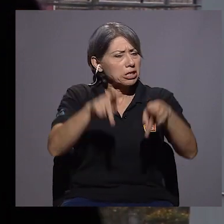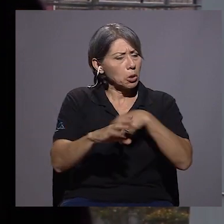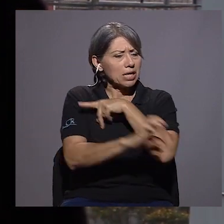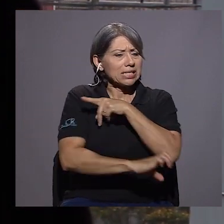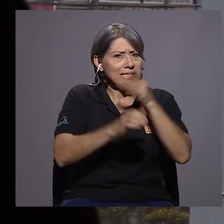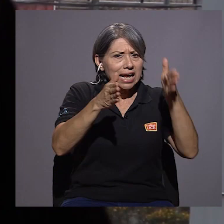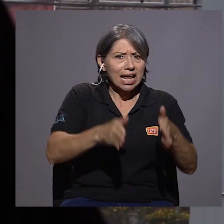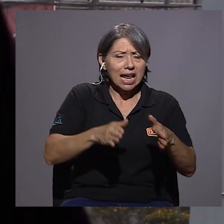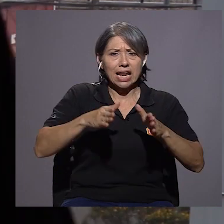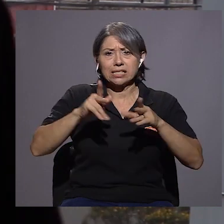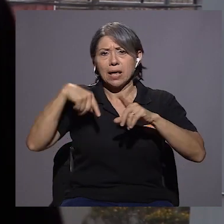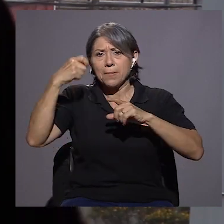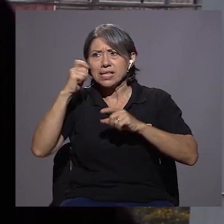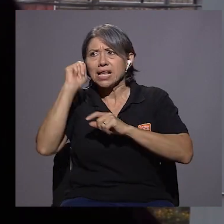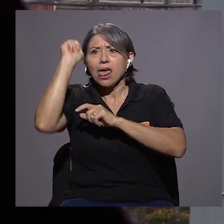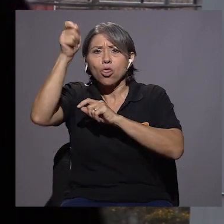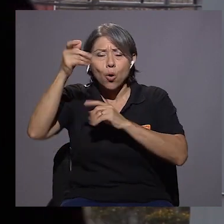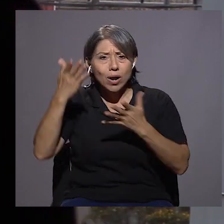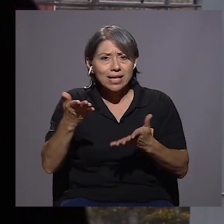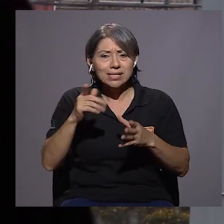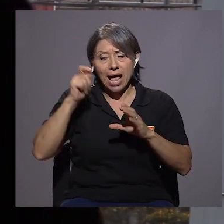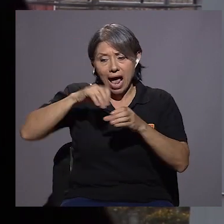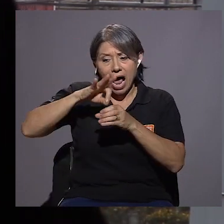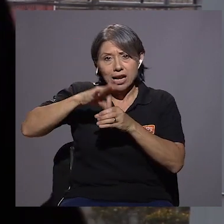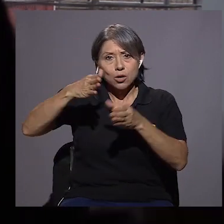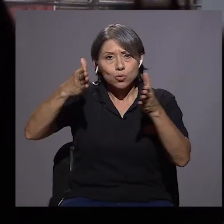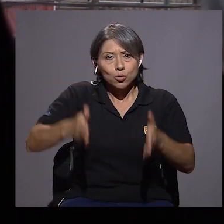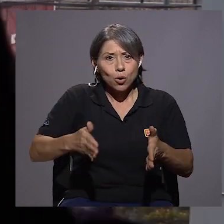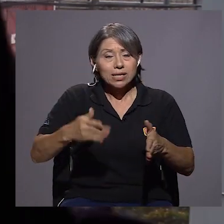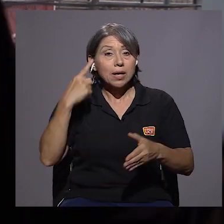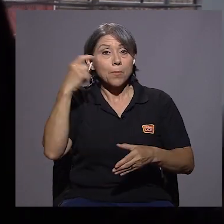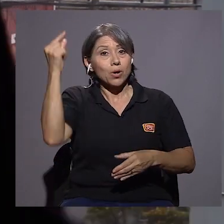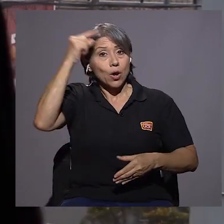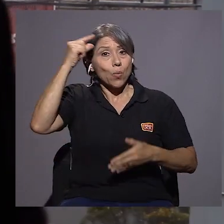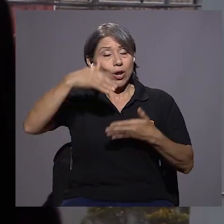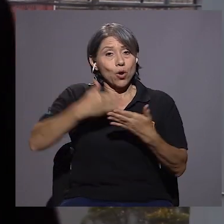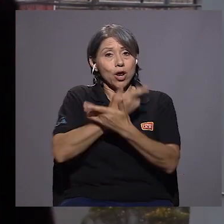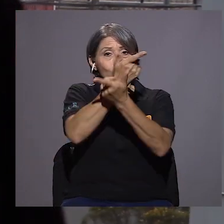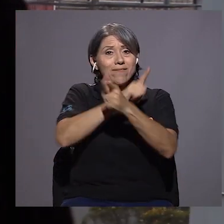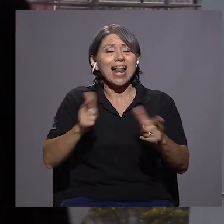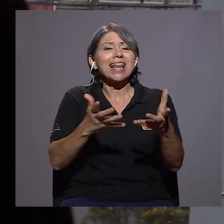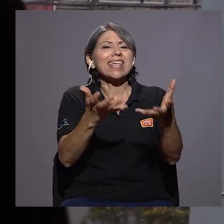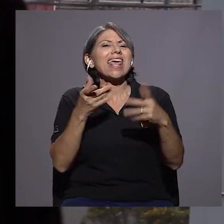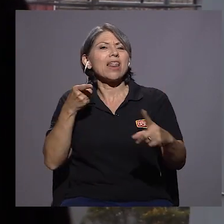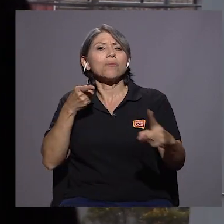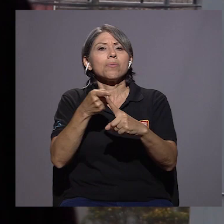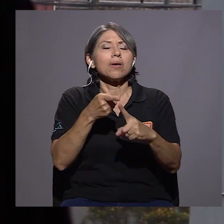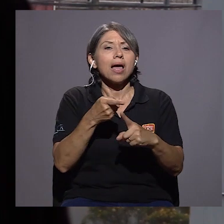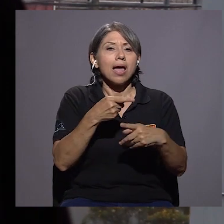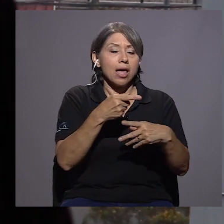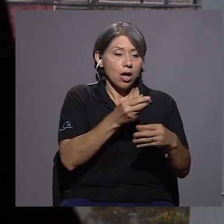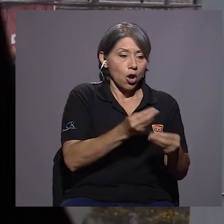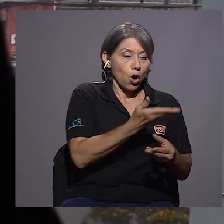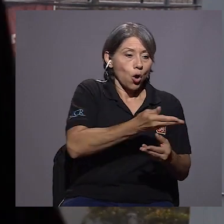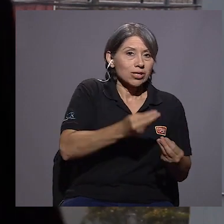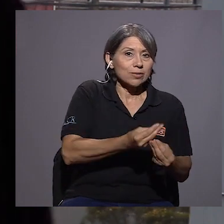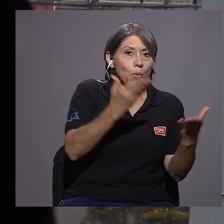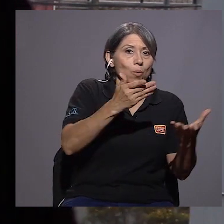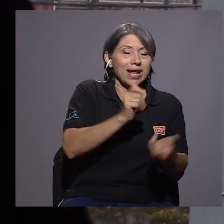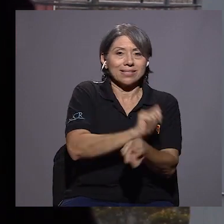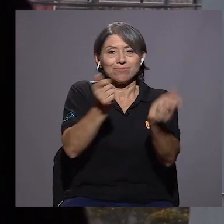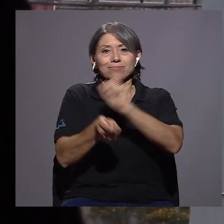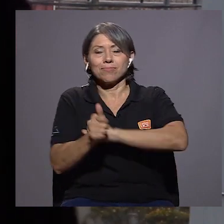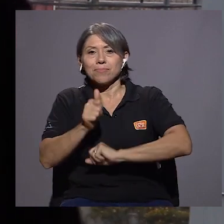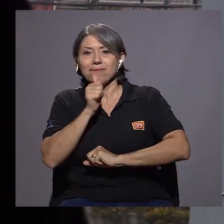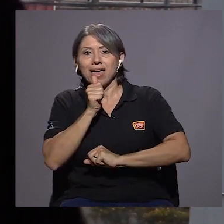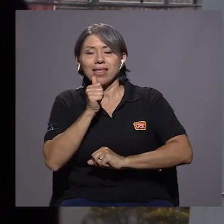las personas migrantes, de las personas pescadoras, de las personas agricultoras, porque más allá el gobierno neoliberal lo que pretende es privatizar las cosas que son